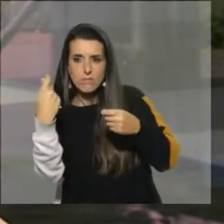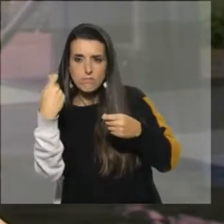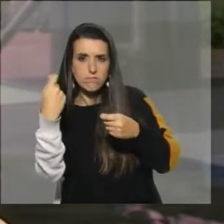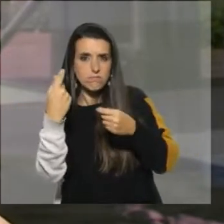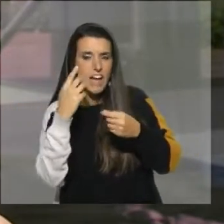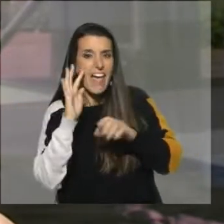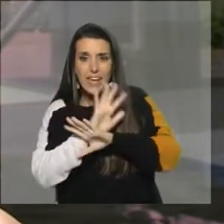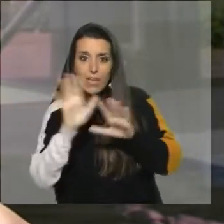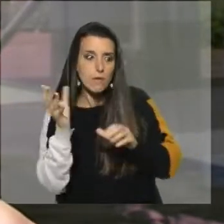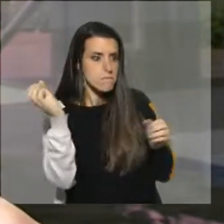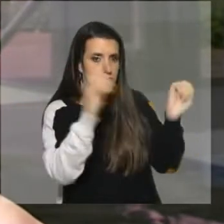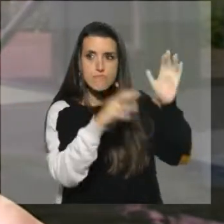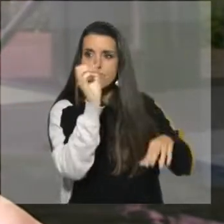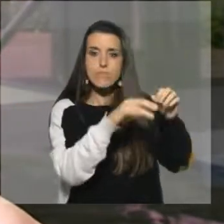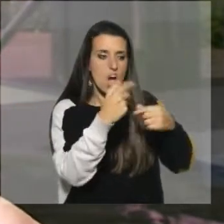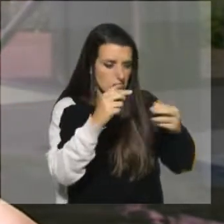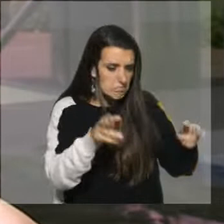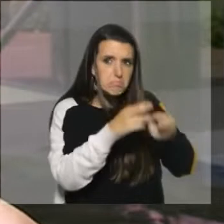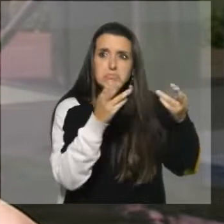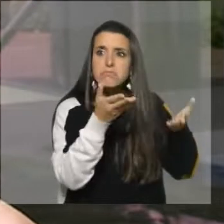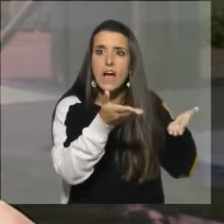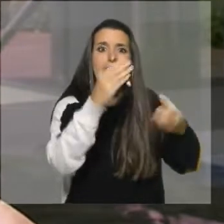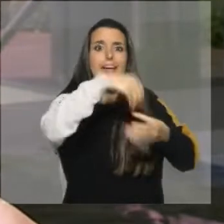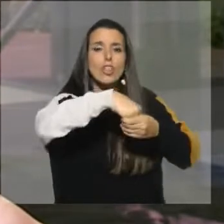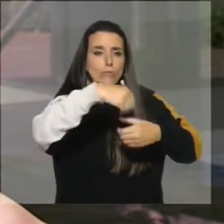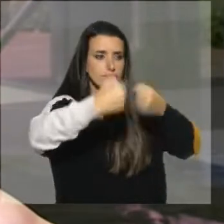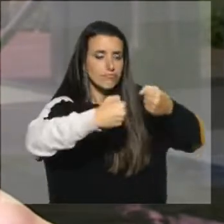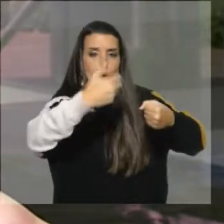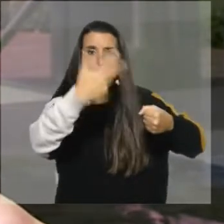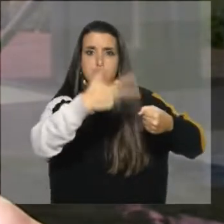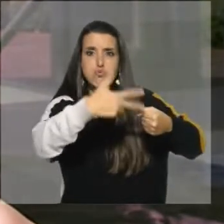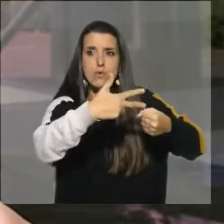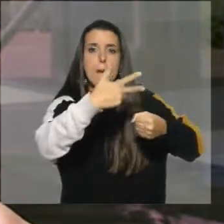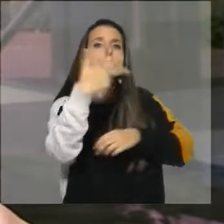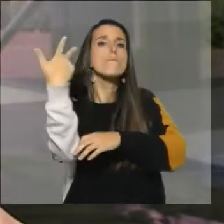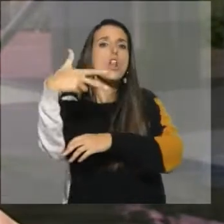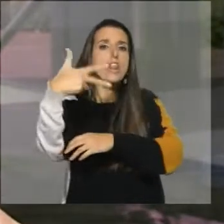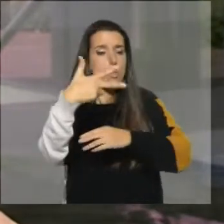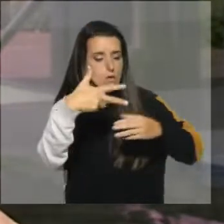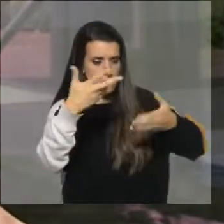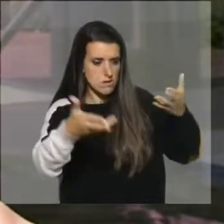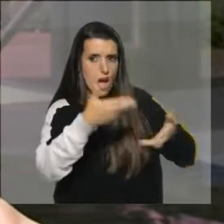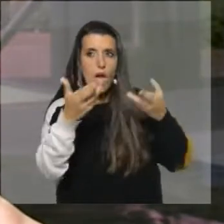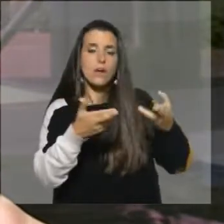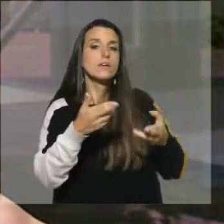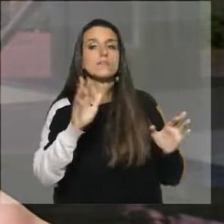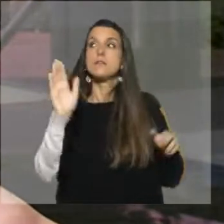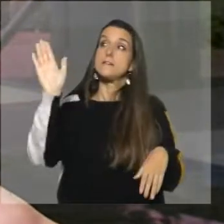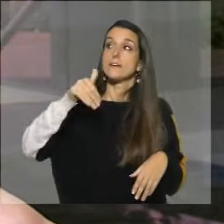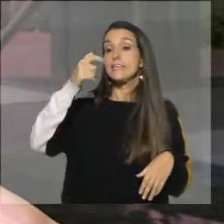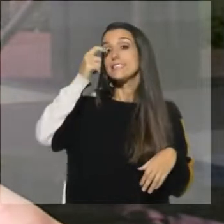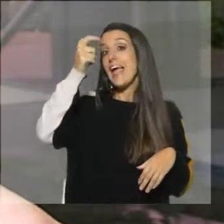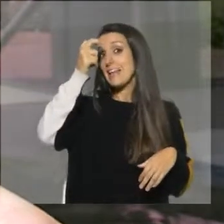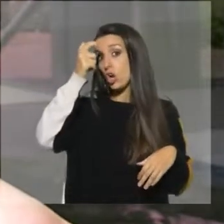sido objetos extraños y bueno y el informe de los técnicos y jefe de